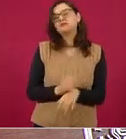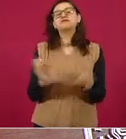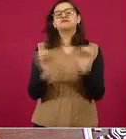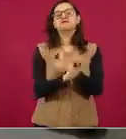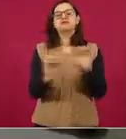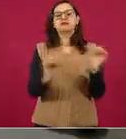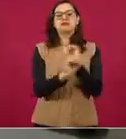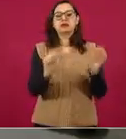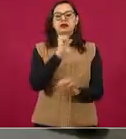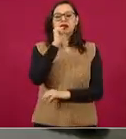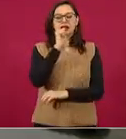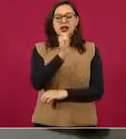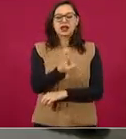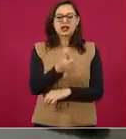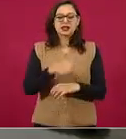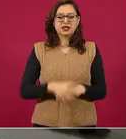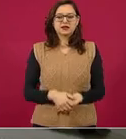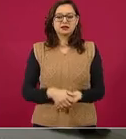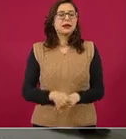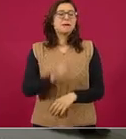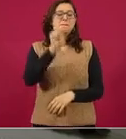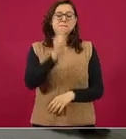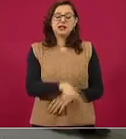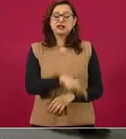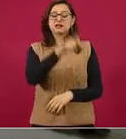Nada, fue lo mismo.